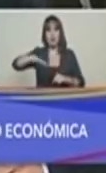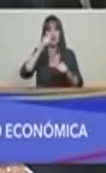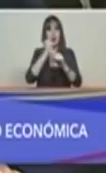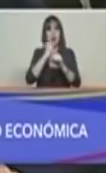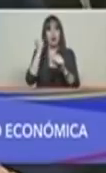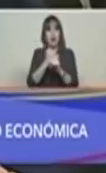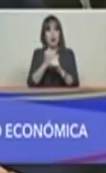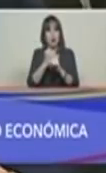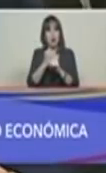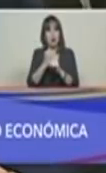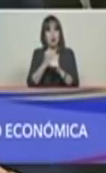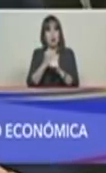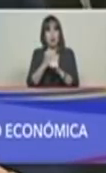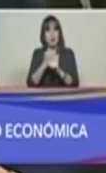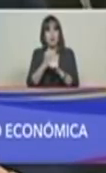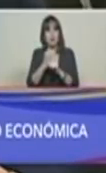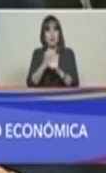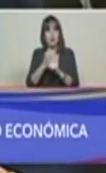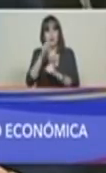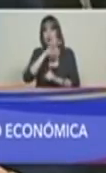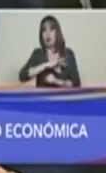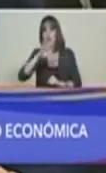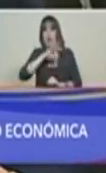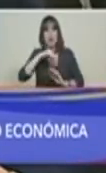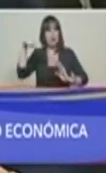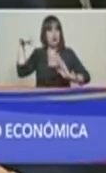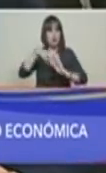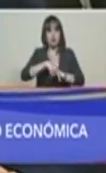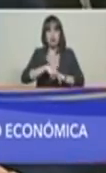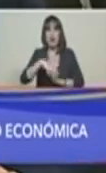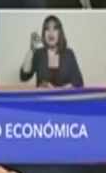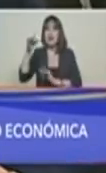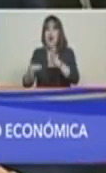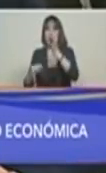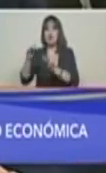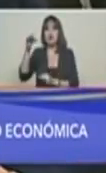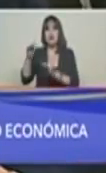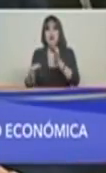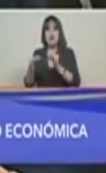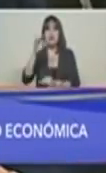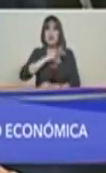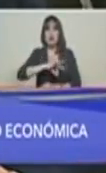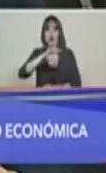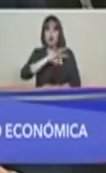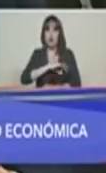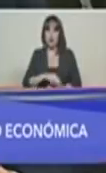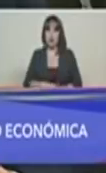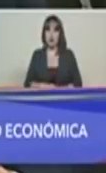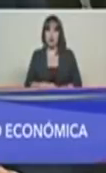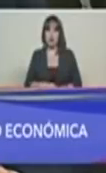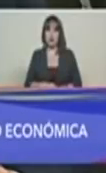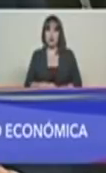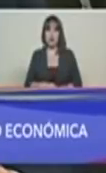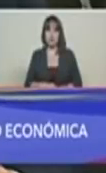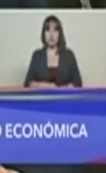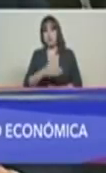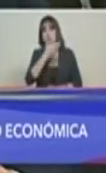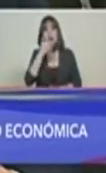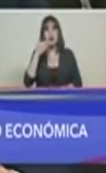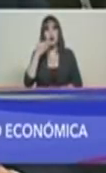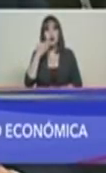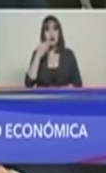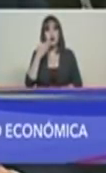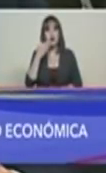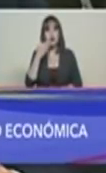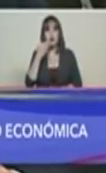programa profundamente socialista, de justicia social. Y eso ha generado